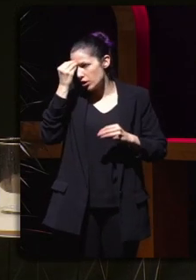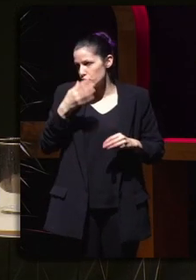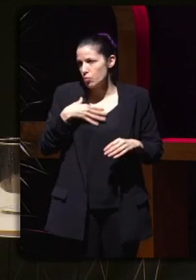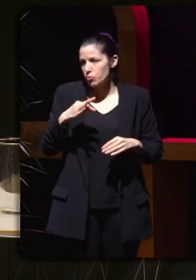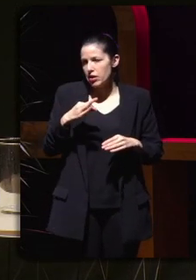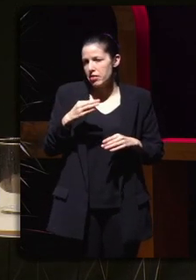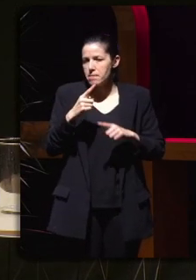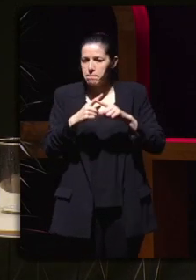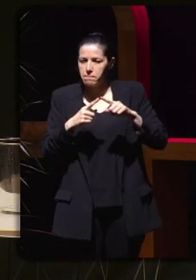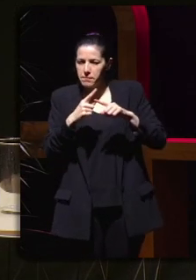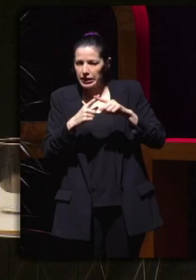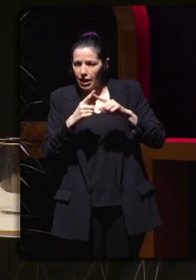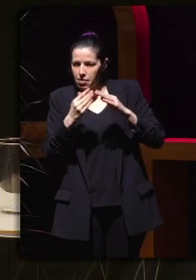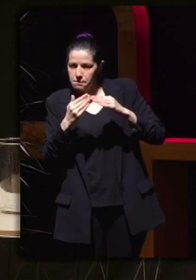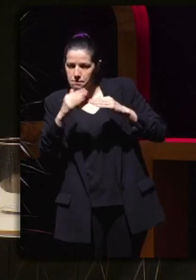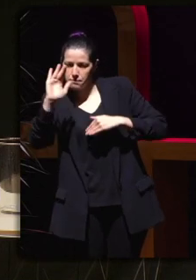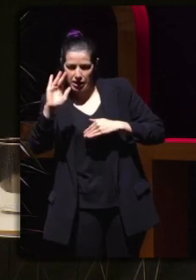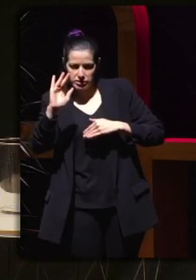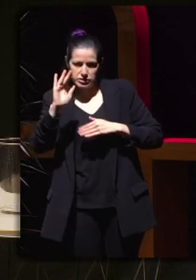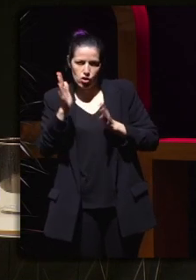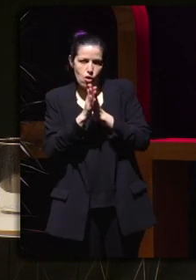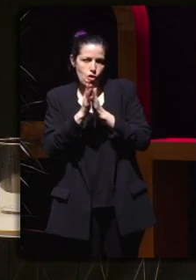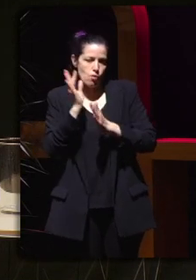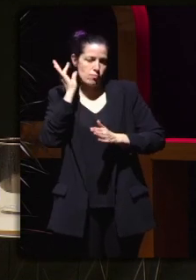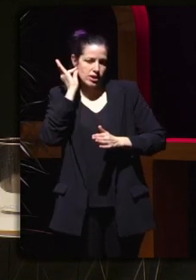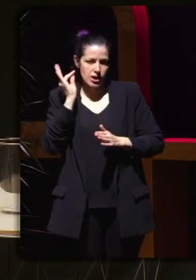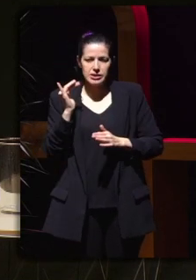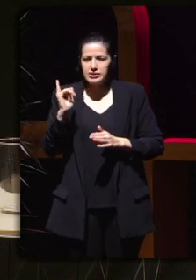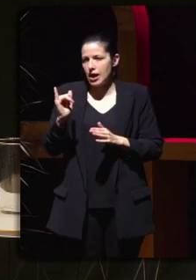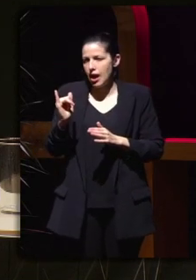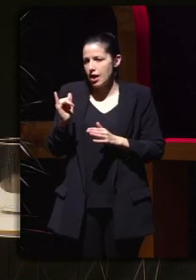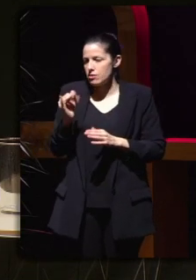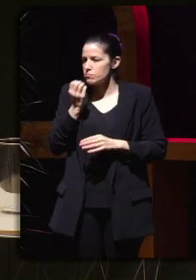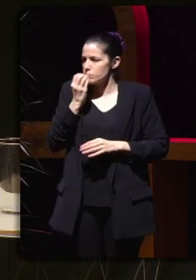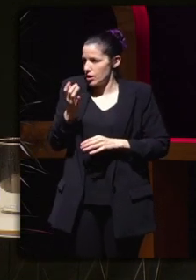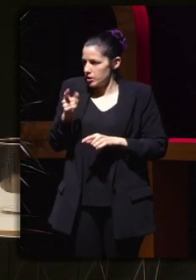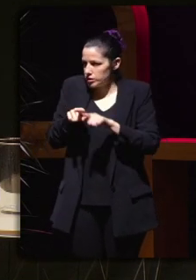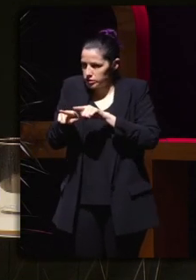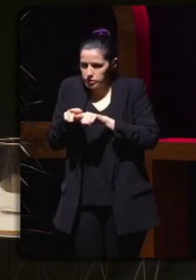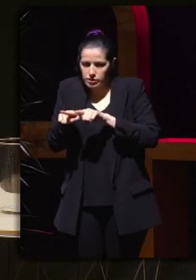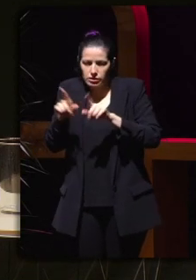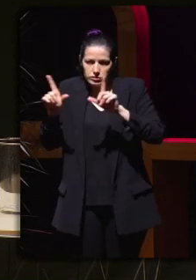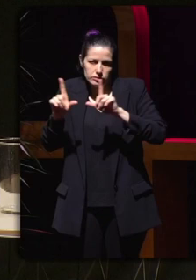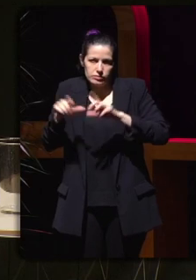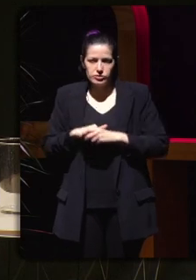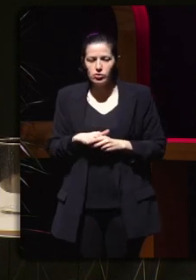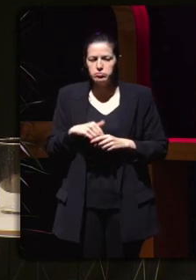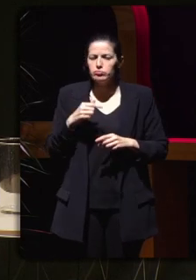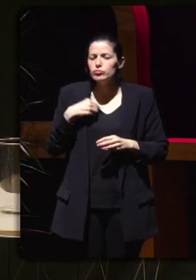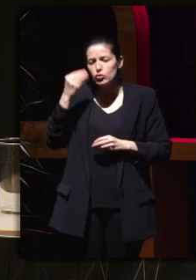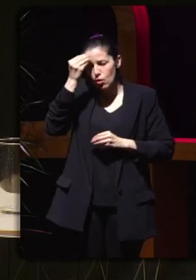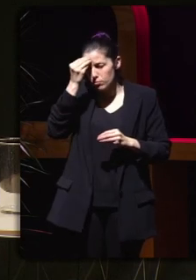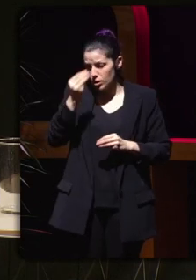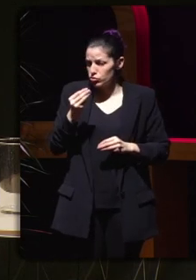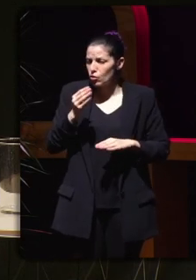compañeras que creo que hacen muy muy buena crítica televisiva Y creo que eso parte también de cierto prejuicio